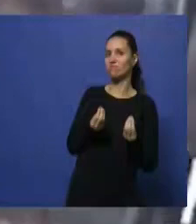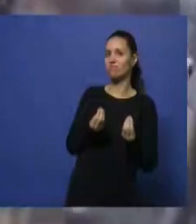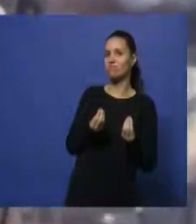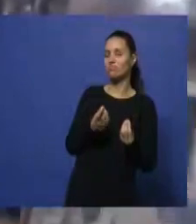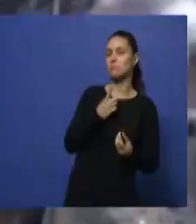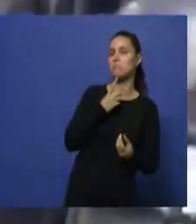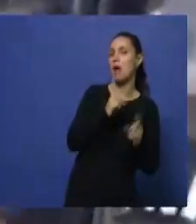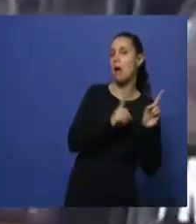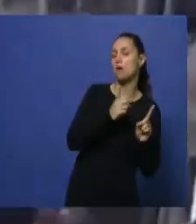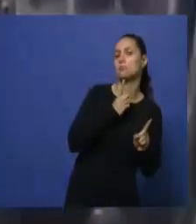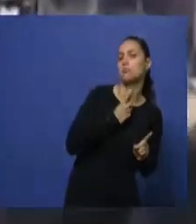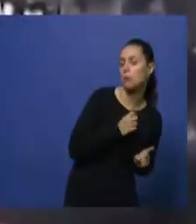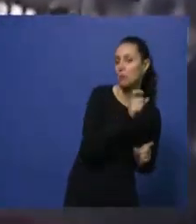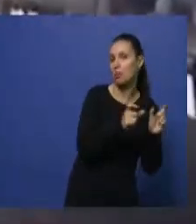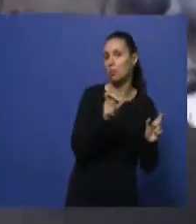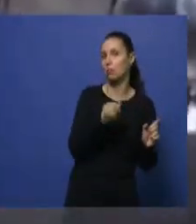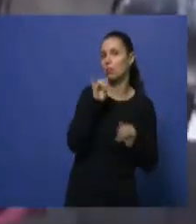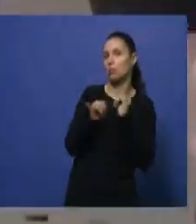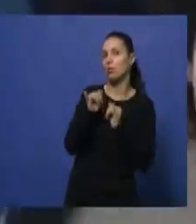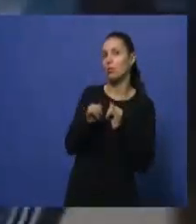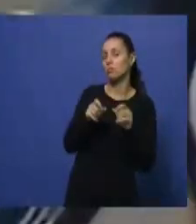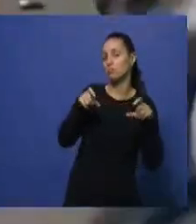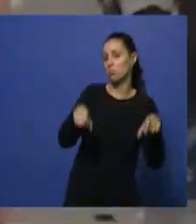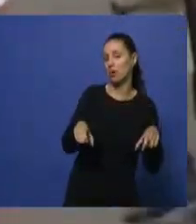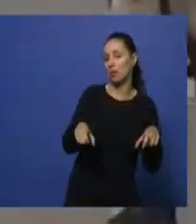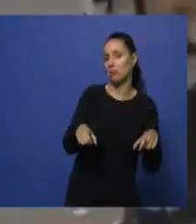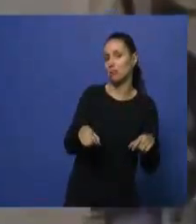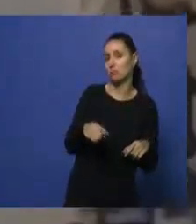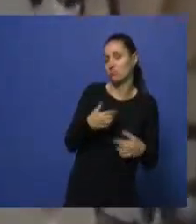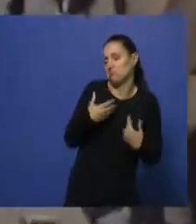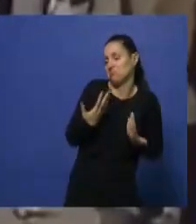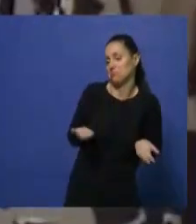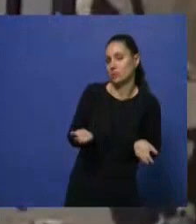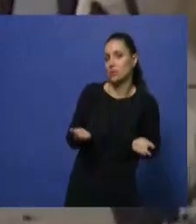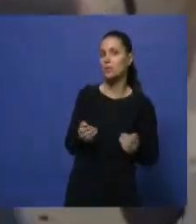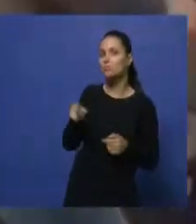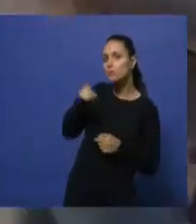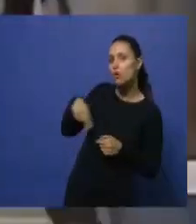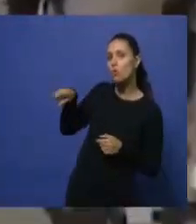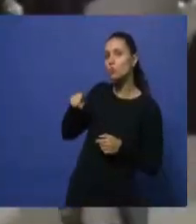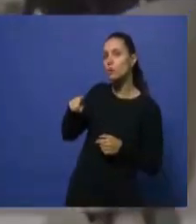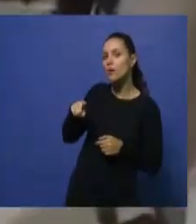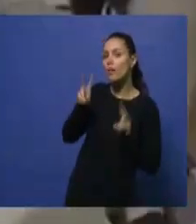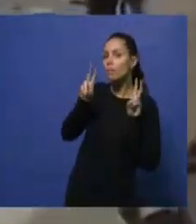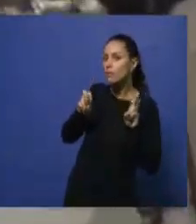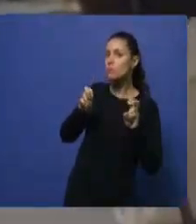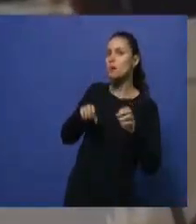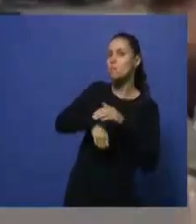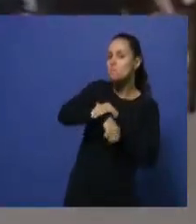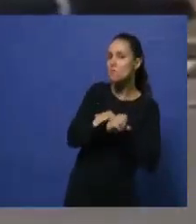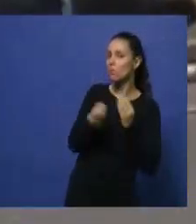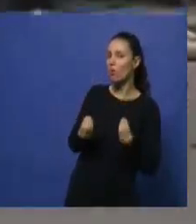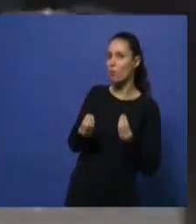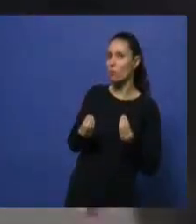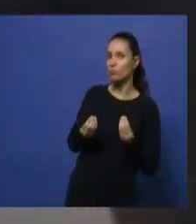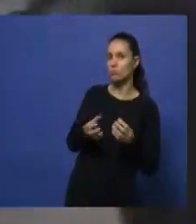ni me importa en el partido y gotti de boca arriba a ustedes particularmente donde queda o qué lugar ocupa la parte futbolístico y porque hay una copa por